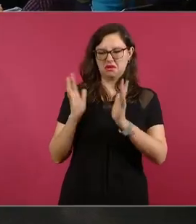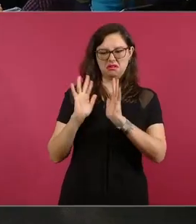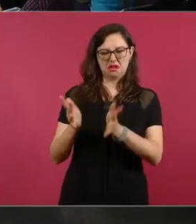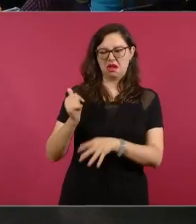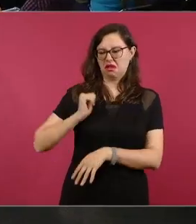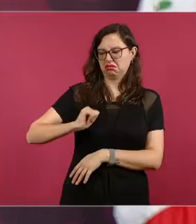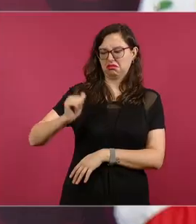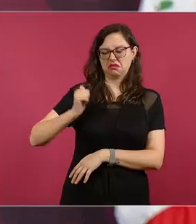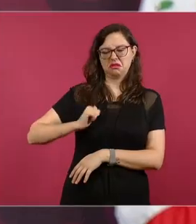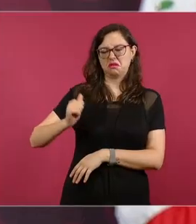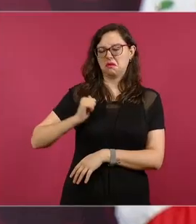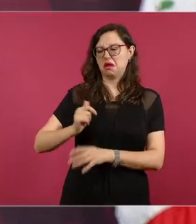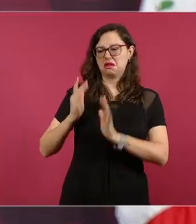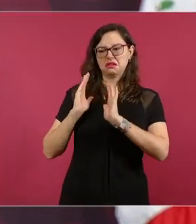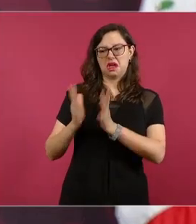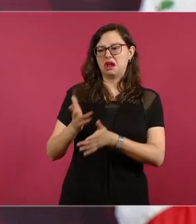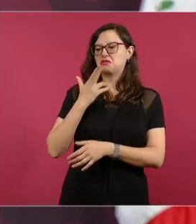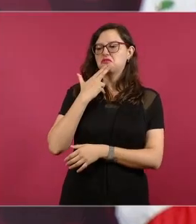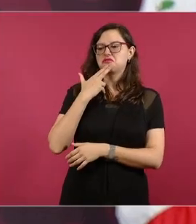obsoleto.